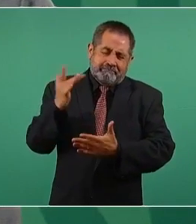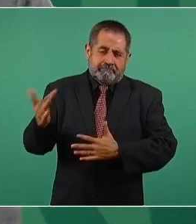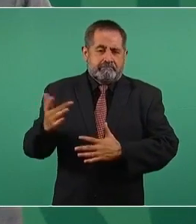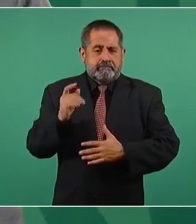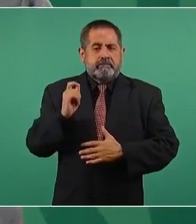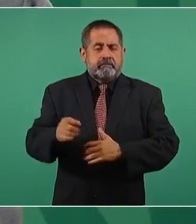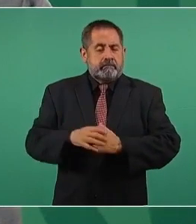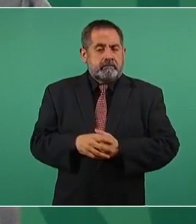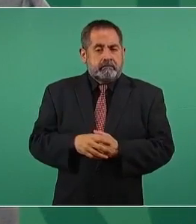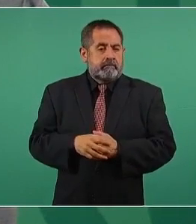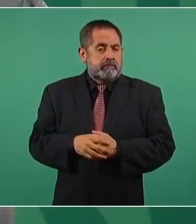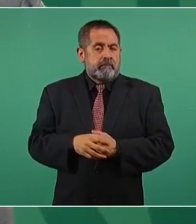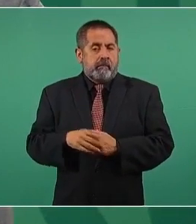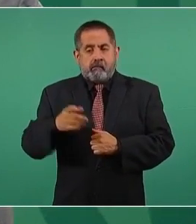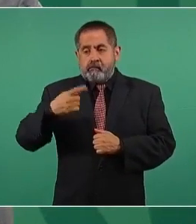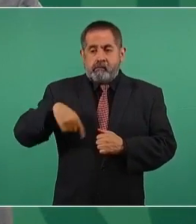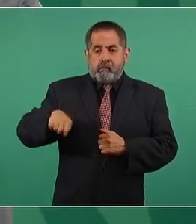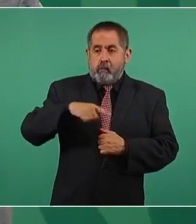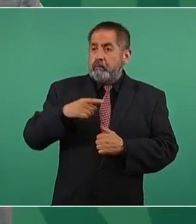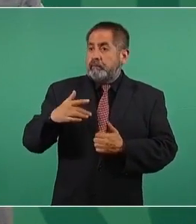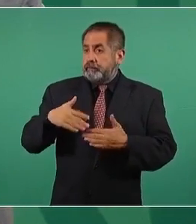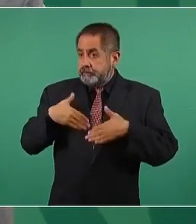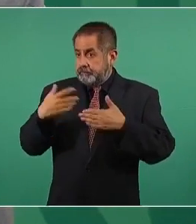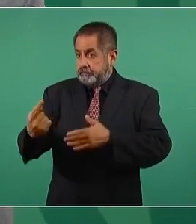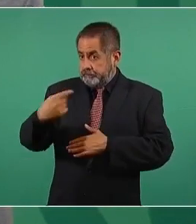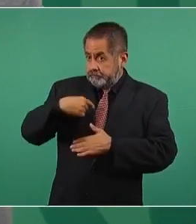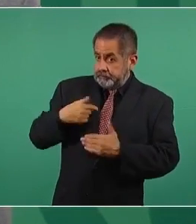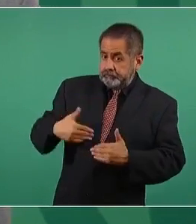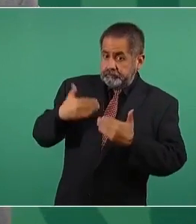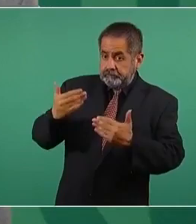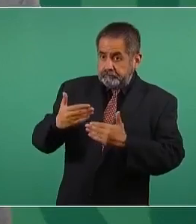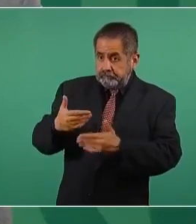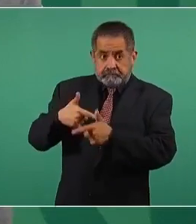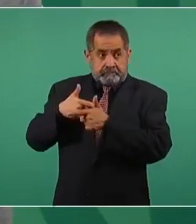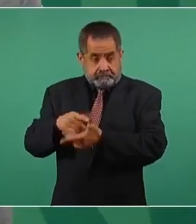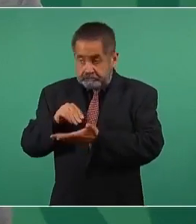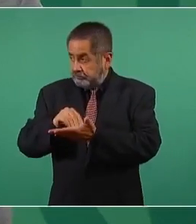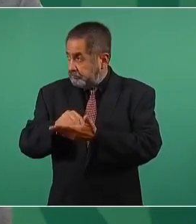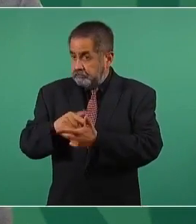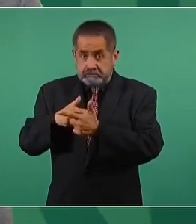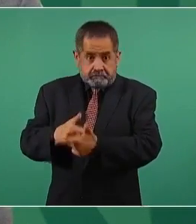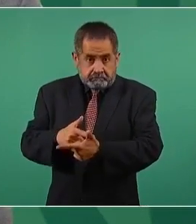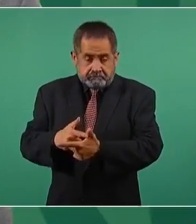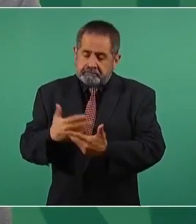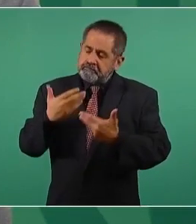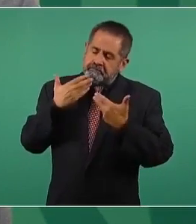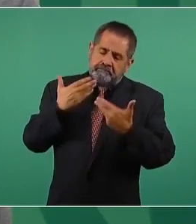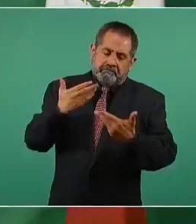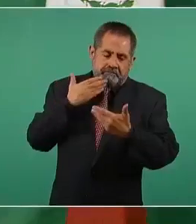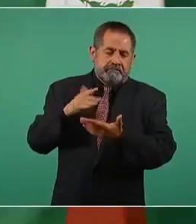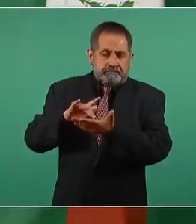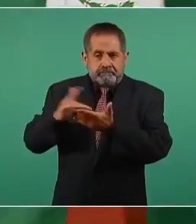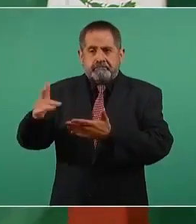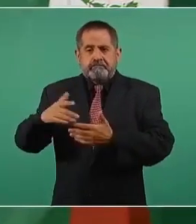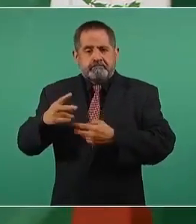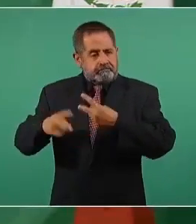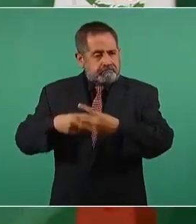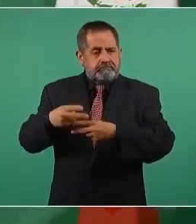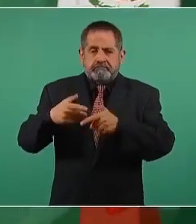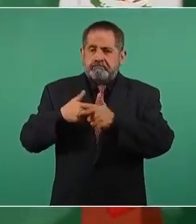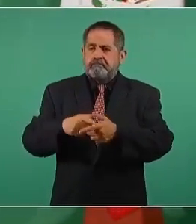que nos dio su confianza para darle continuidad al proceso de transformación,